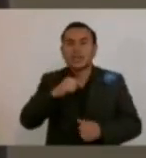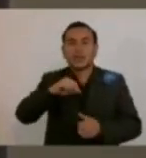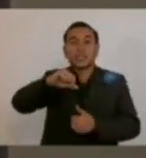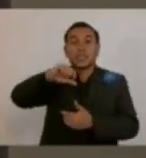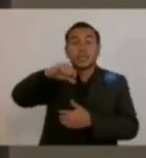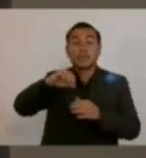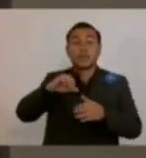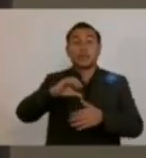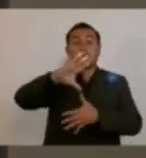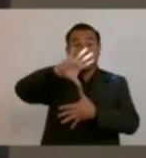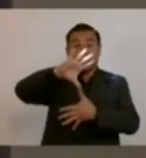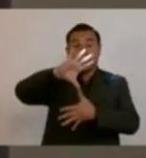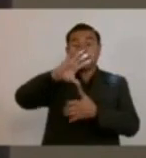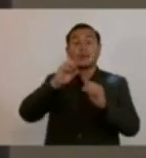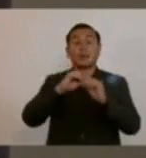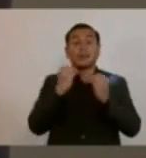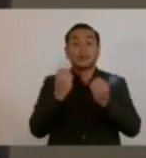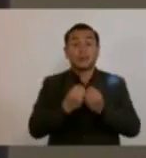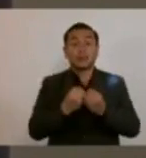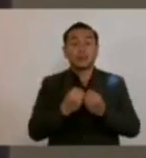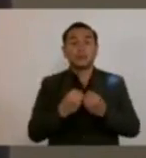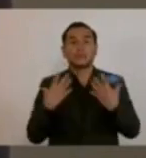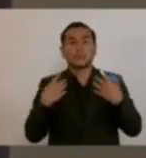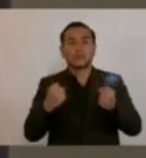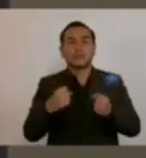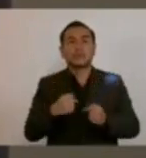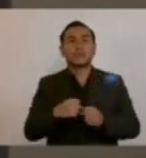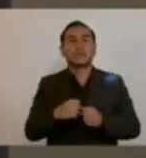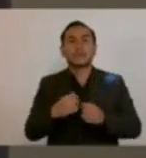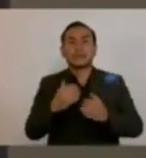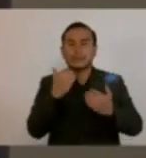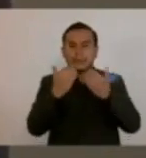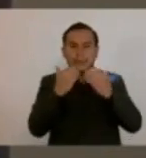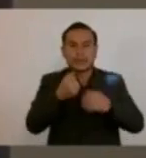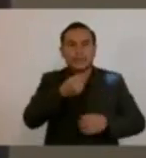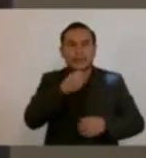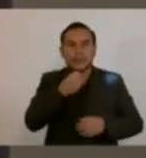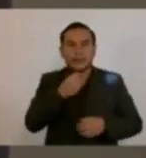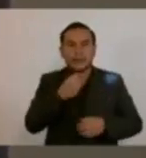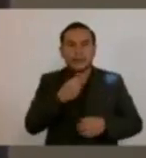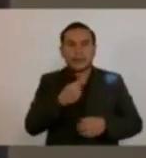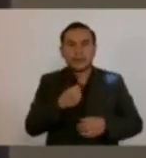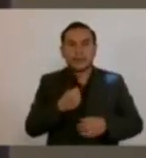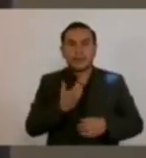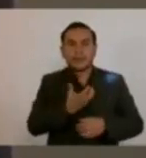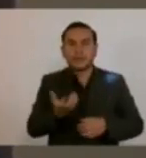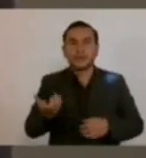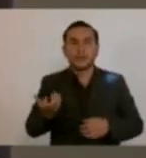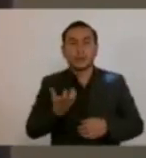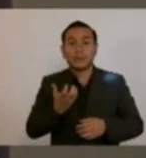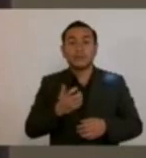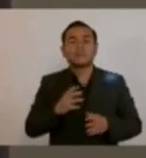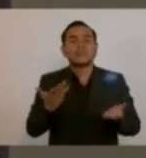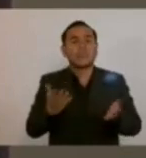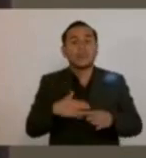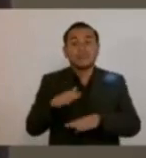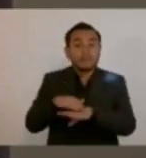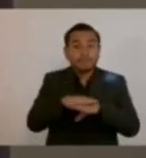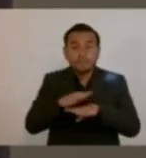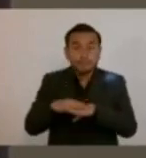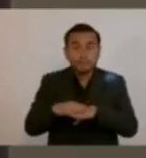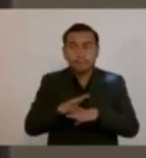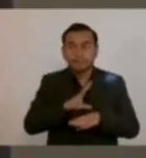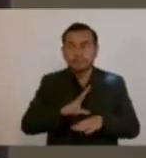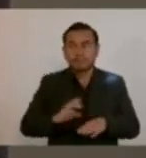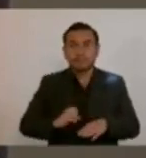certificarla, se va a informar inmediatamente a la población. Este gobierno no va a ocultar una pandemia, lejos de eso, va a informar inmediatamente para